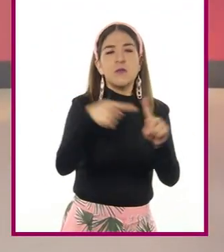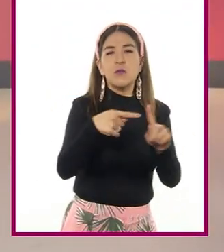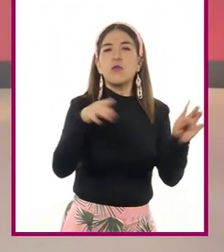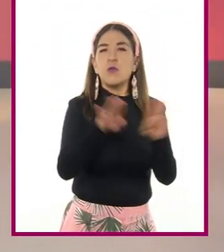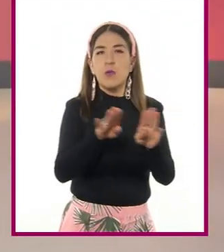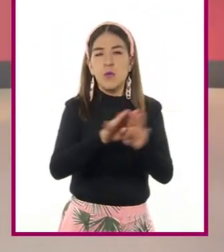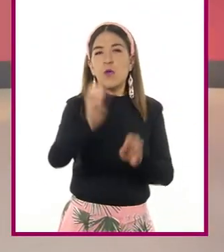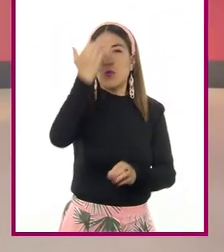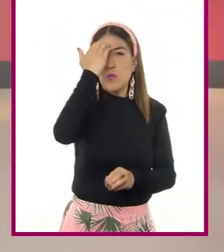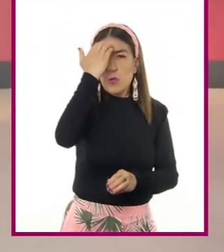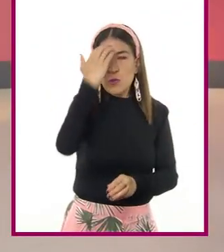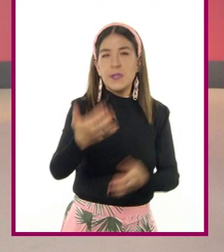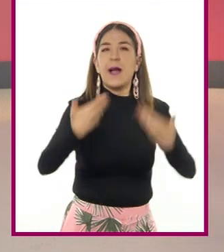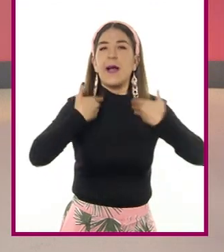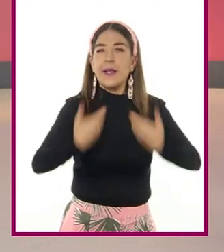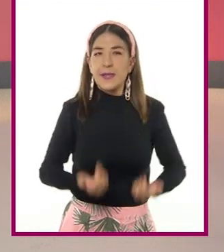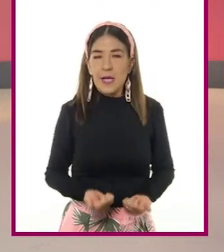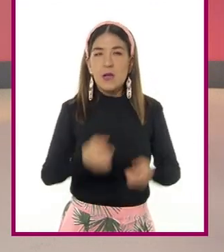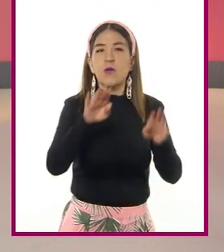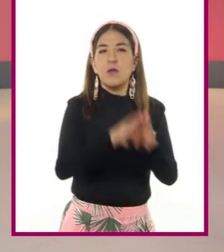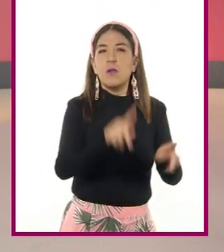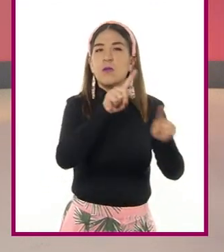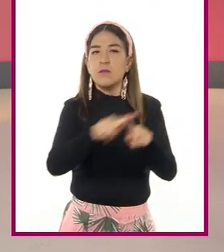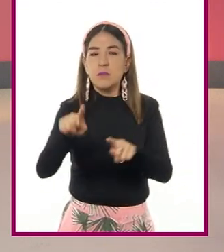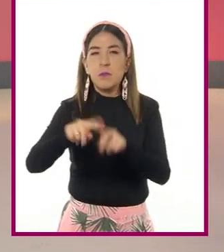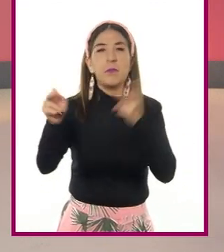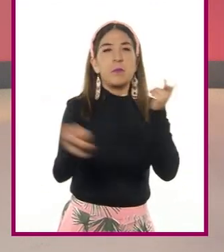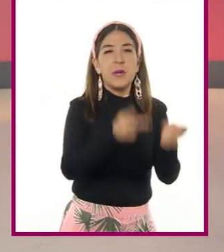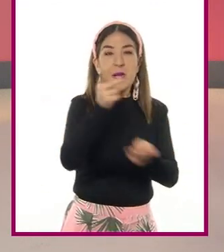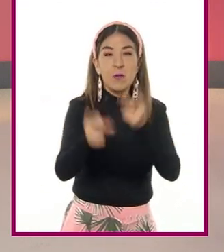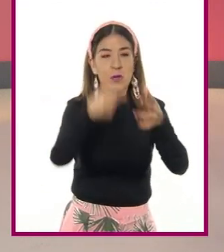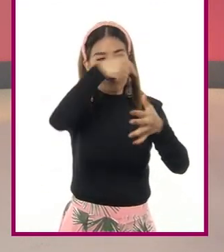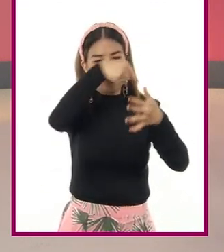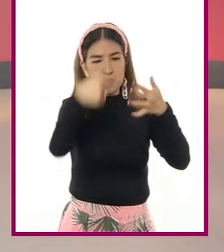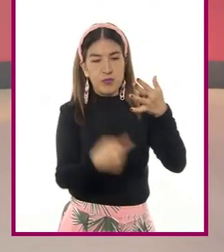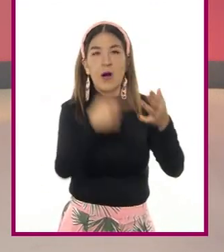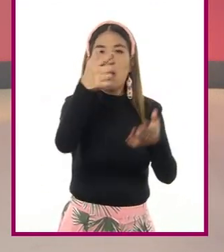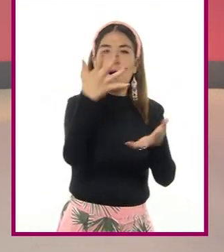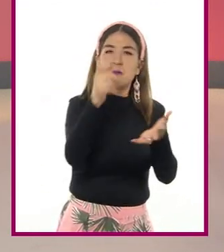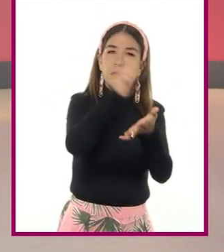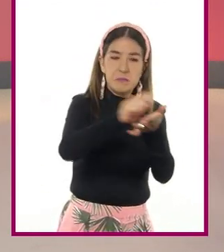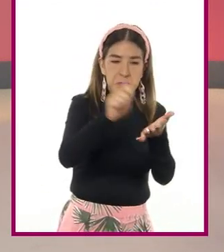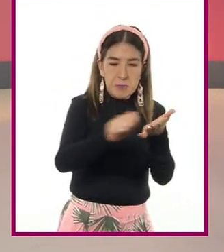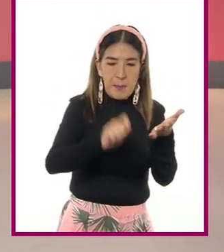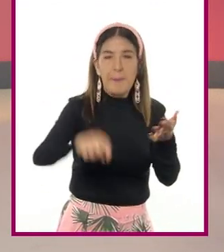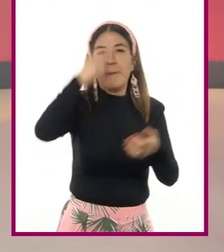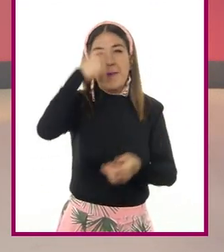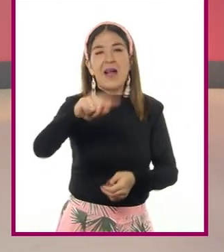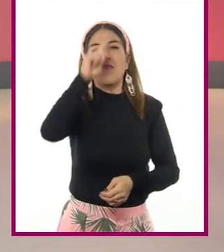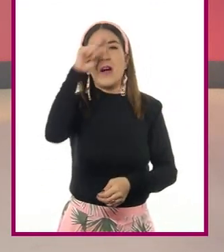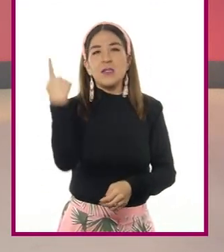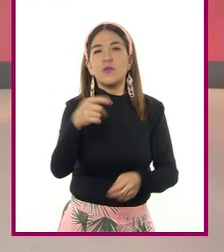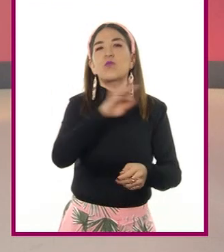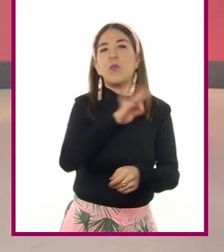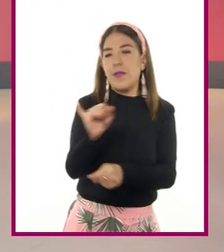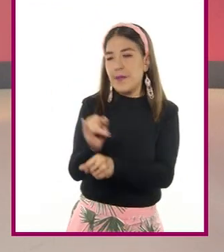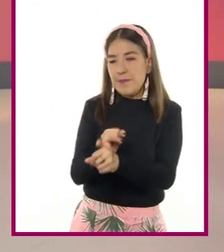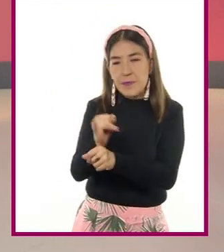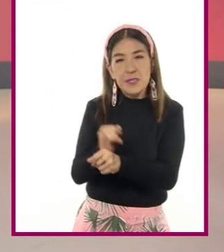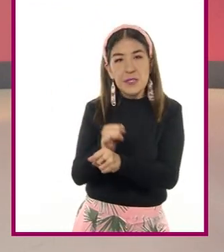encaminadas a conocer, entender y elaborar preguntas que nos ayuden o nos faciliten el proceso de